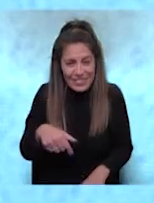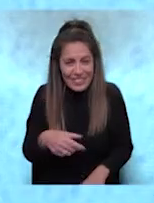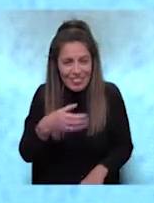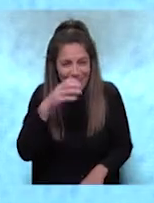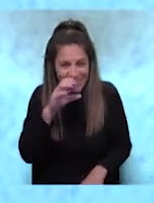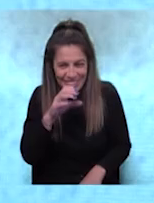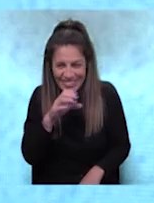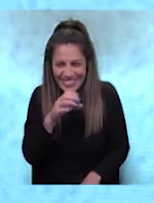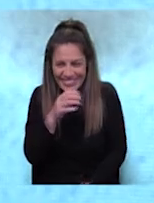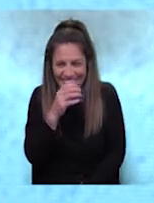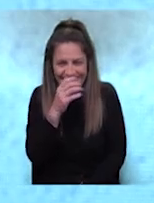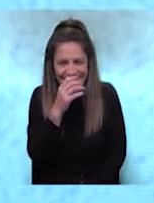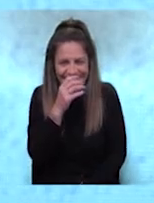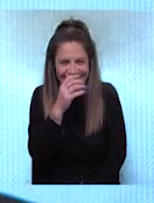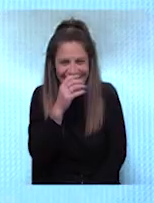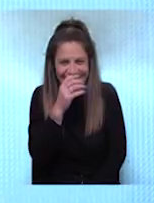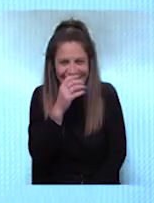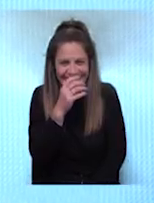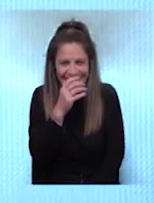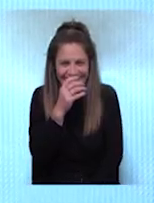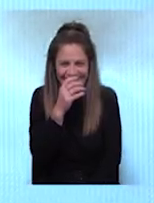¿qué está haciendo?